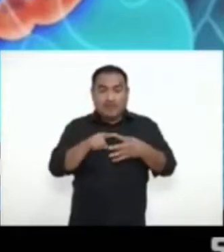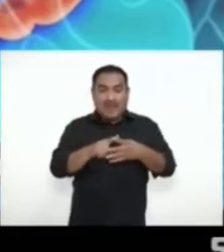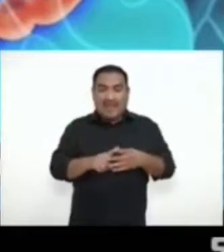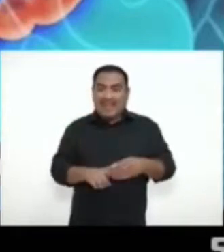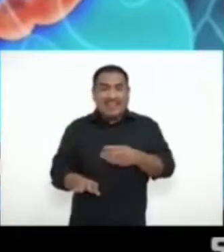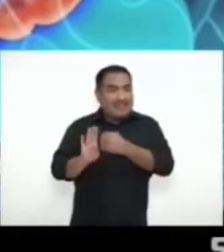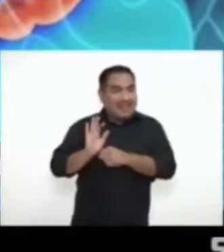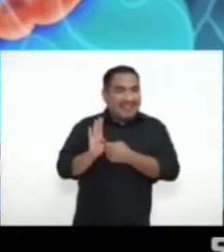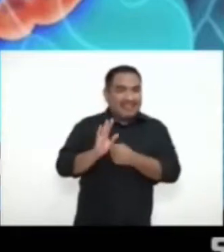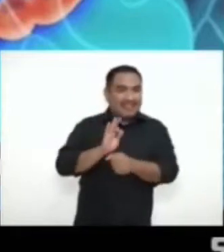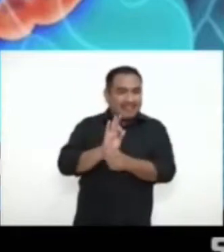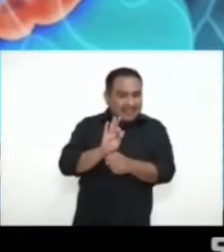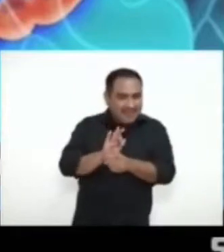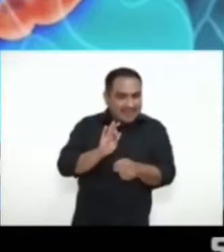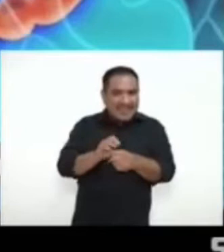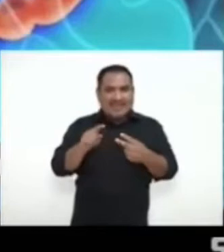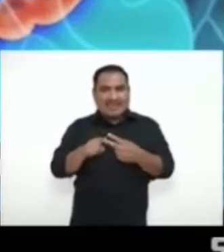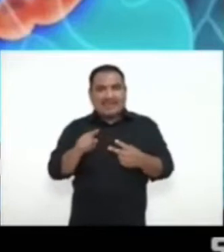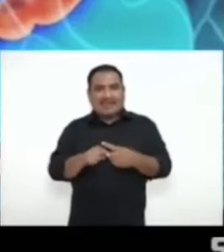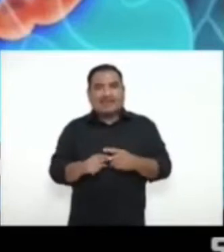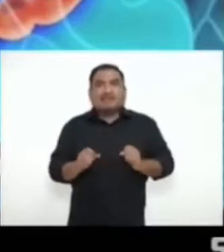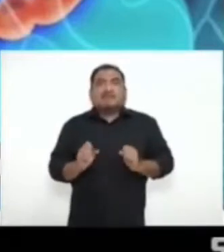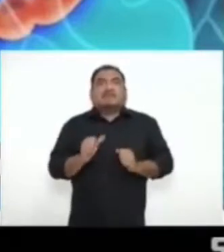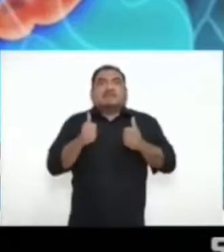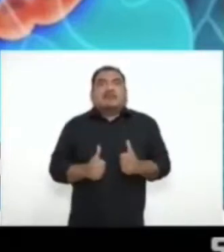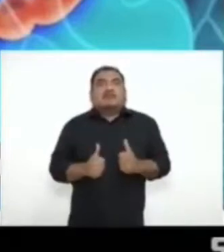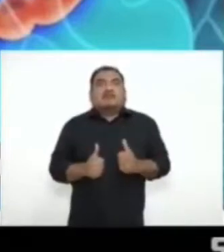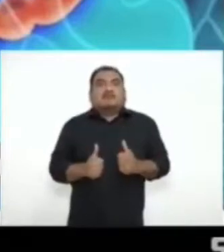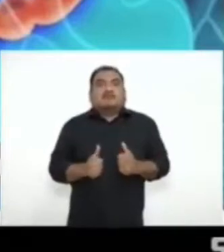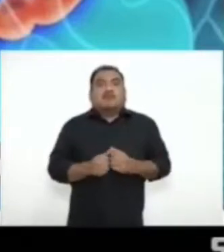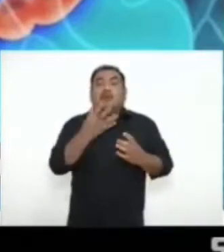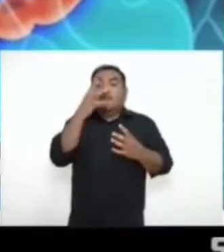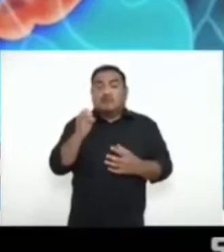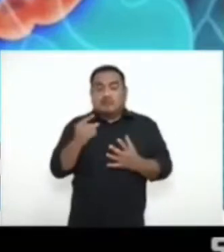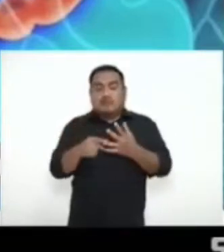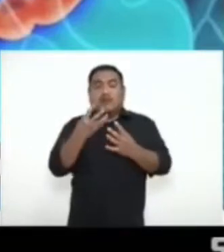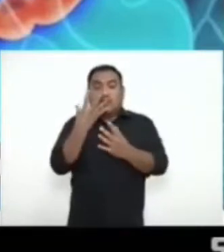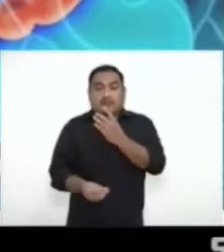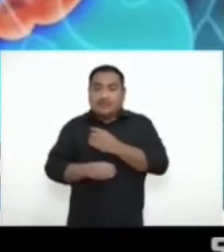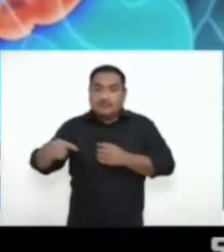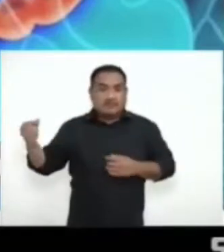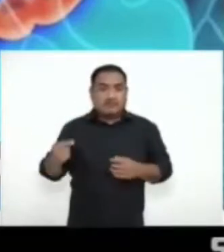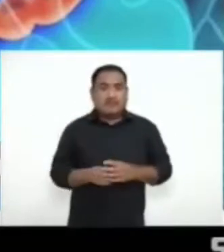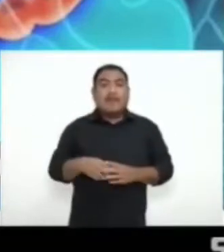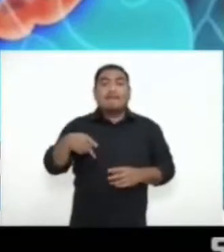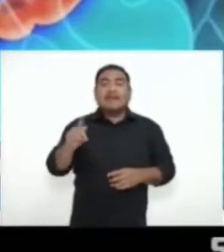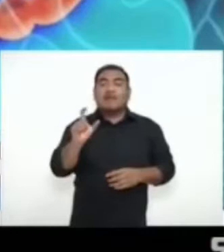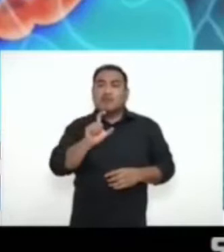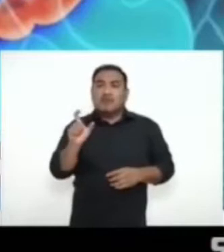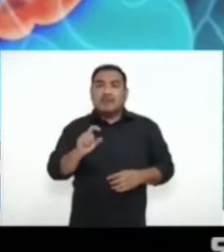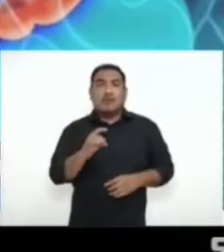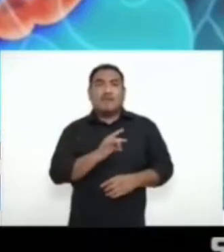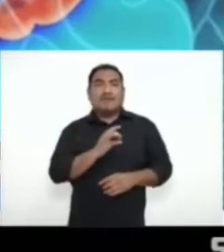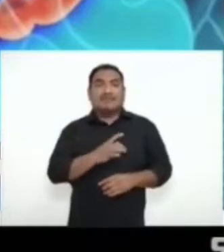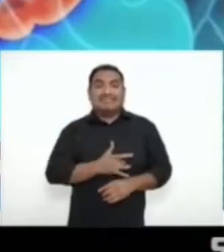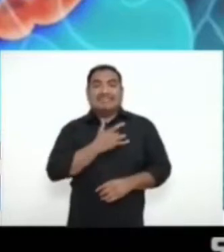paralizamos. Esa es la parte importante. Pero cuando tenemos miedo, la amígdala, hagan de cuenta que